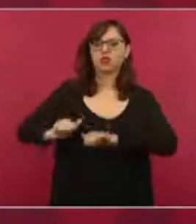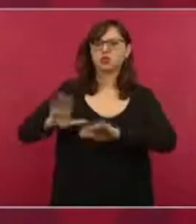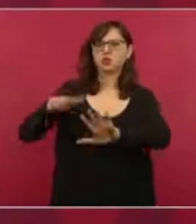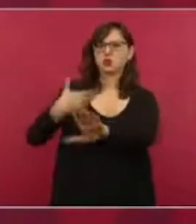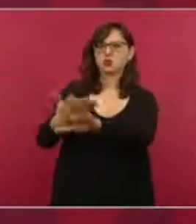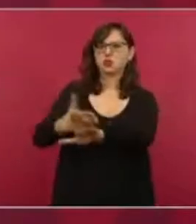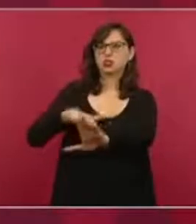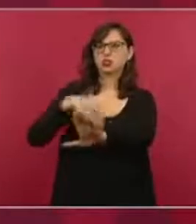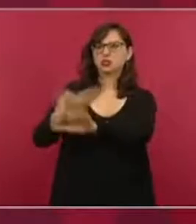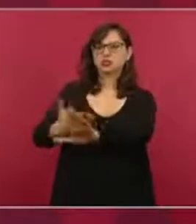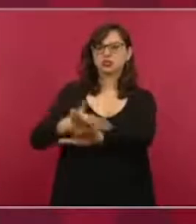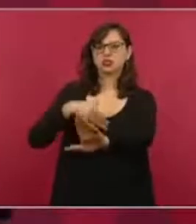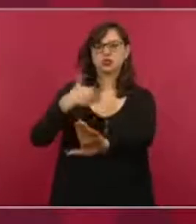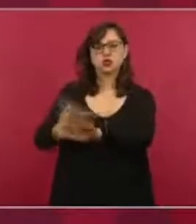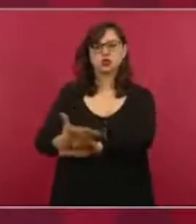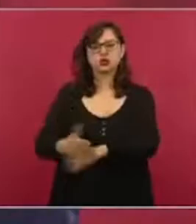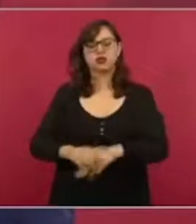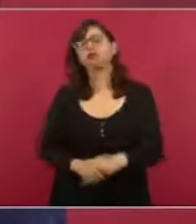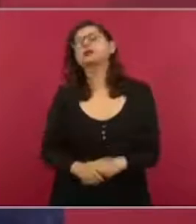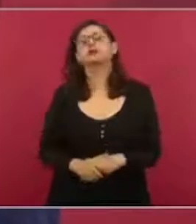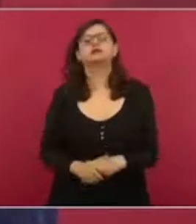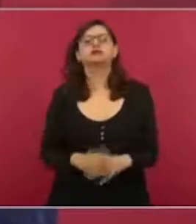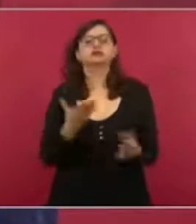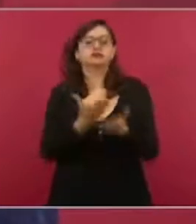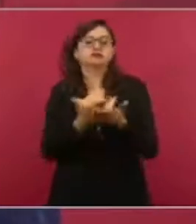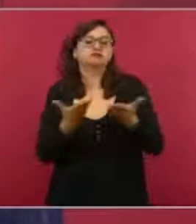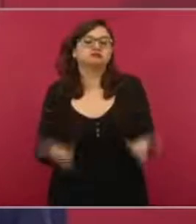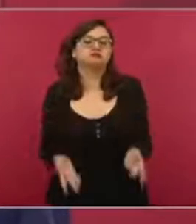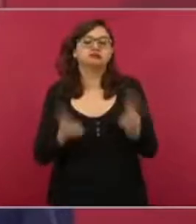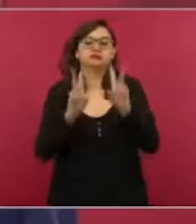digo, en el caso del Perú,